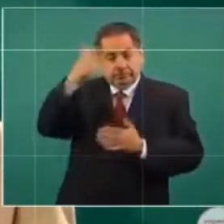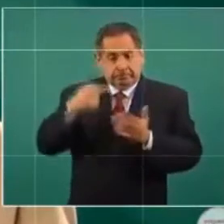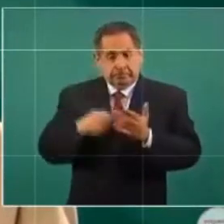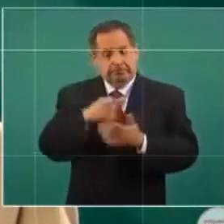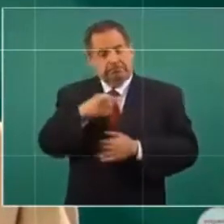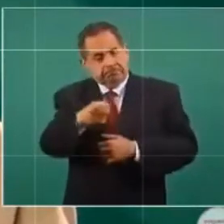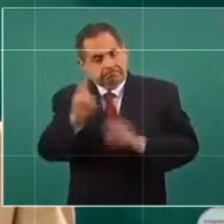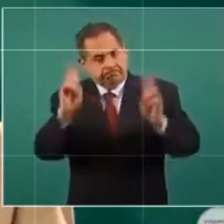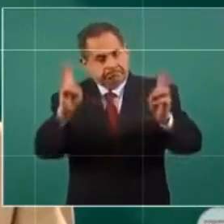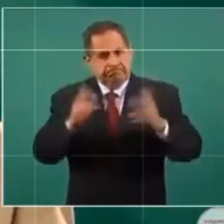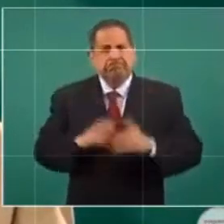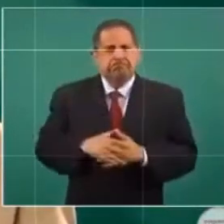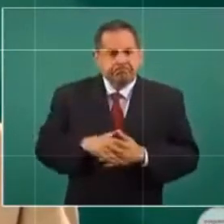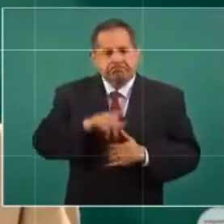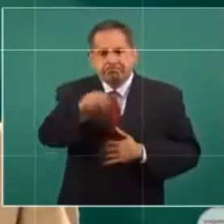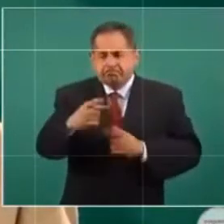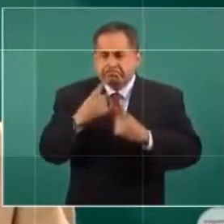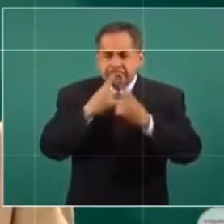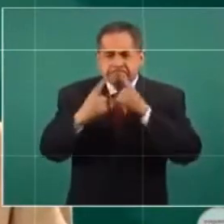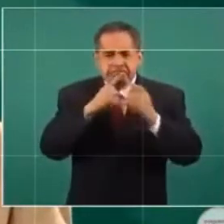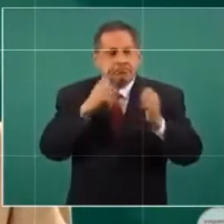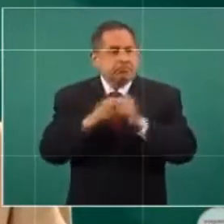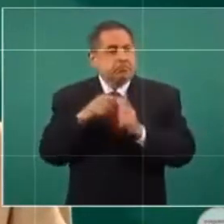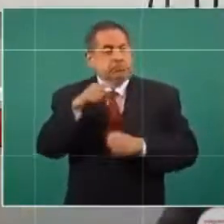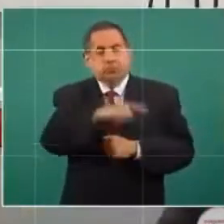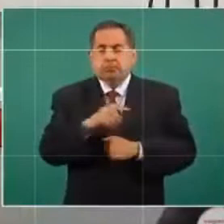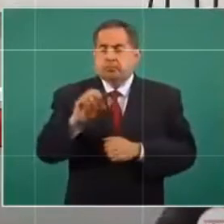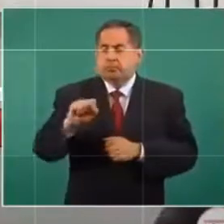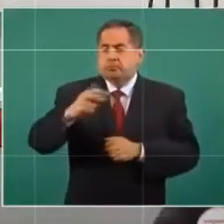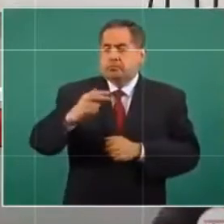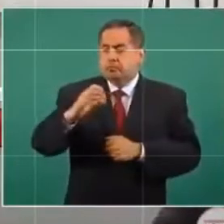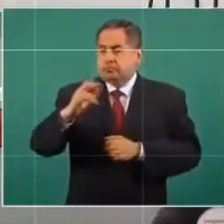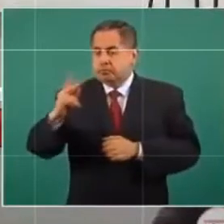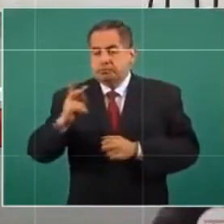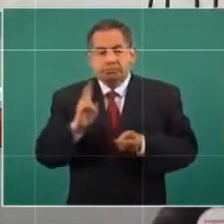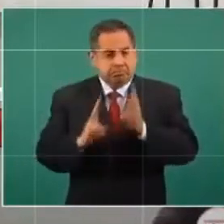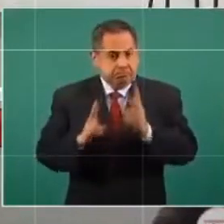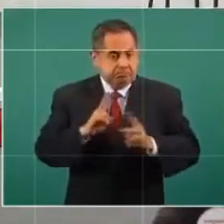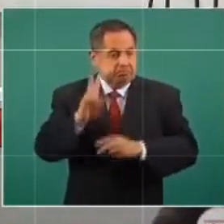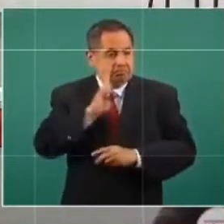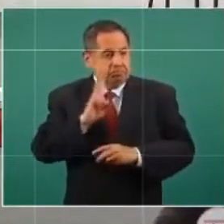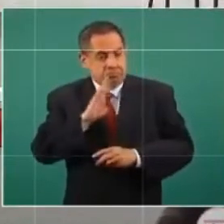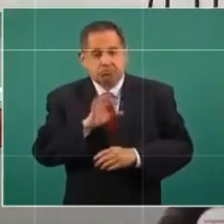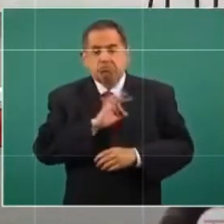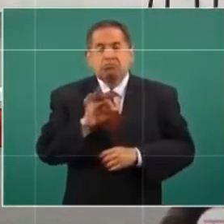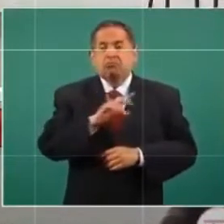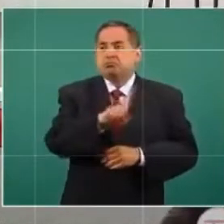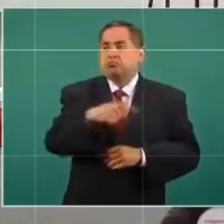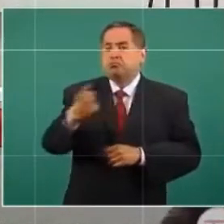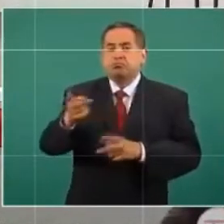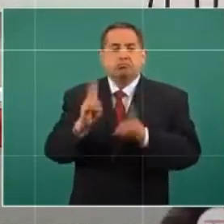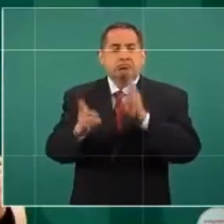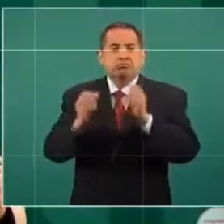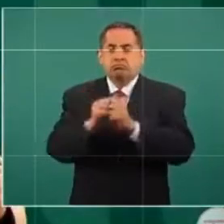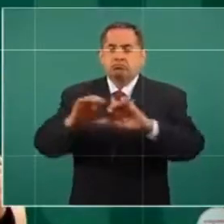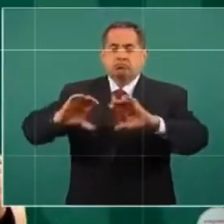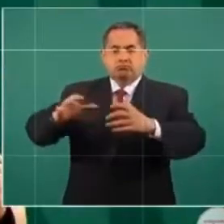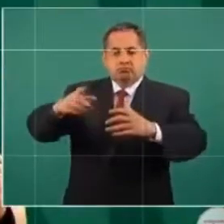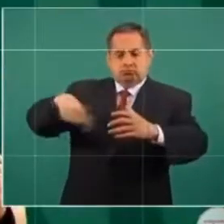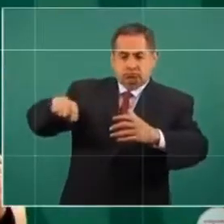Es un tema que podríamos platicar con Hacienda en primer lugar. También es un tema que podríamos platicar con el Congreso.